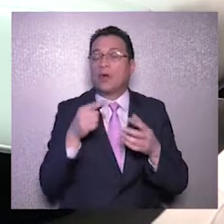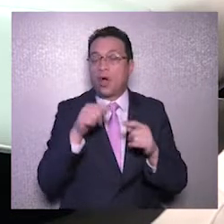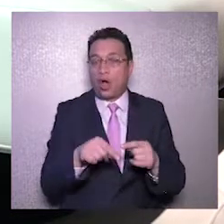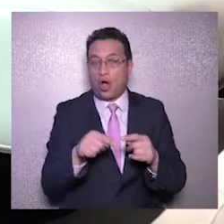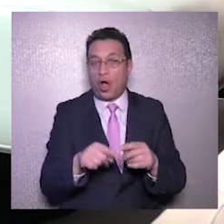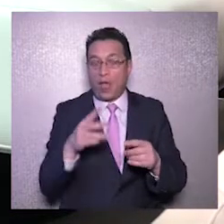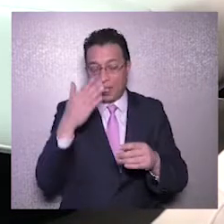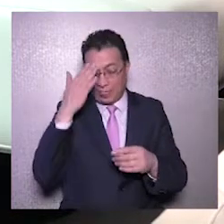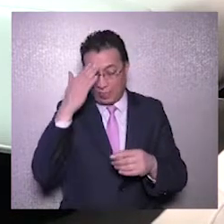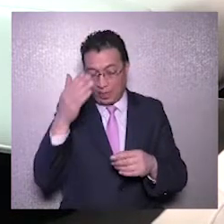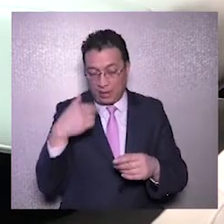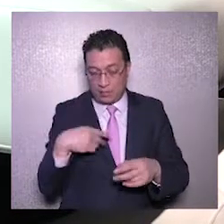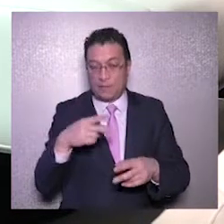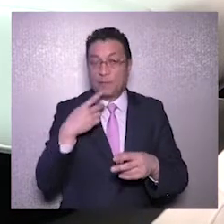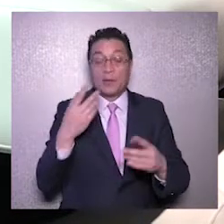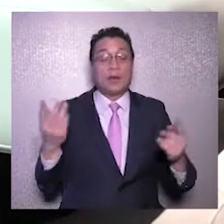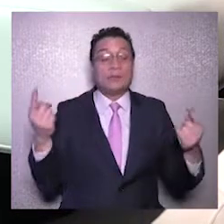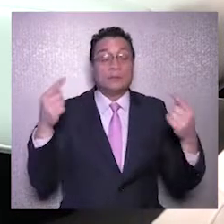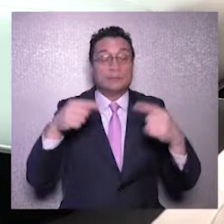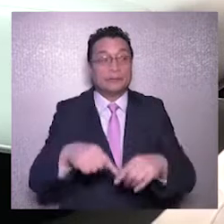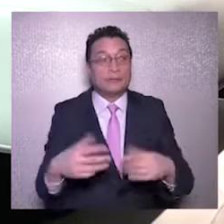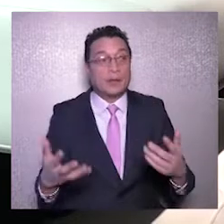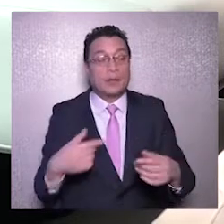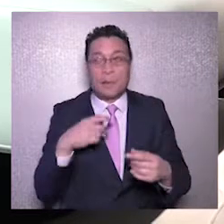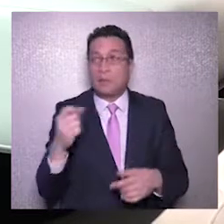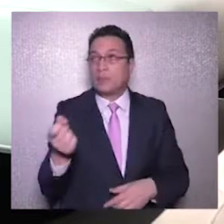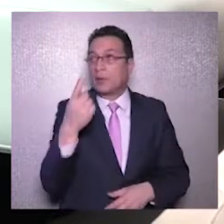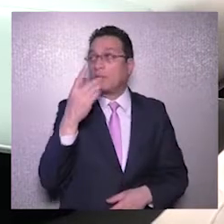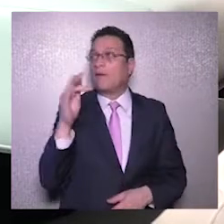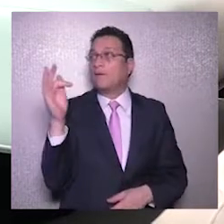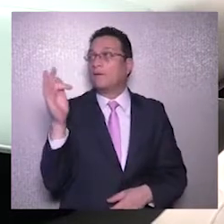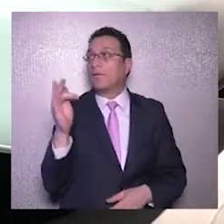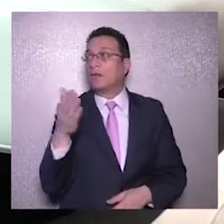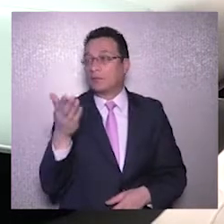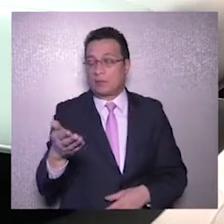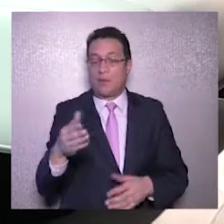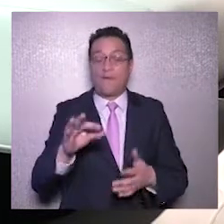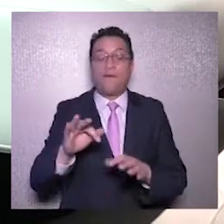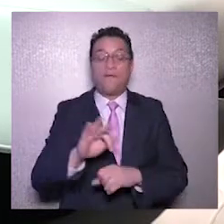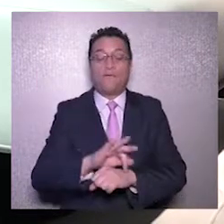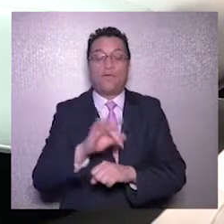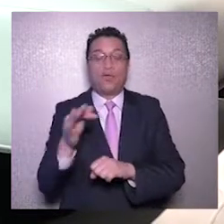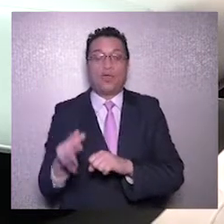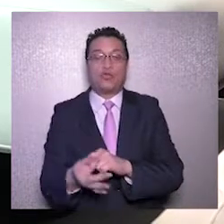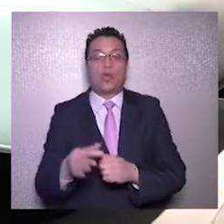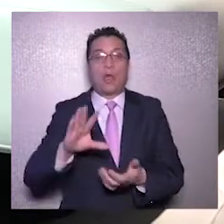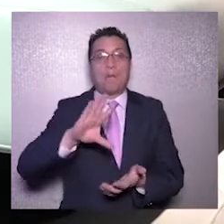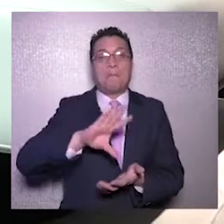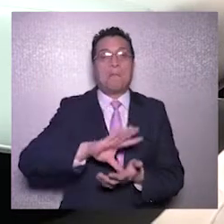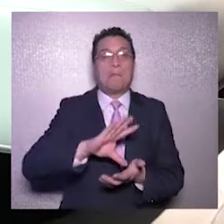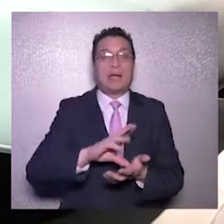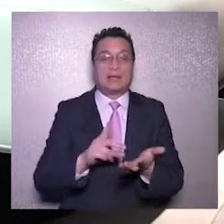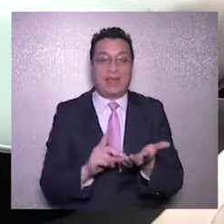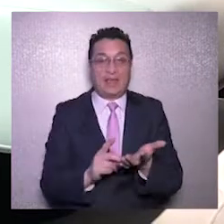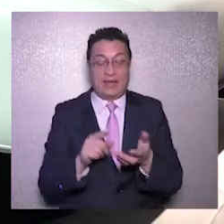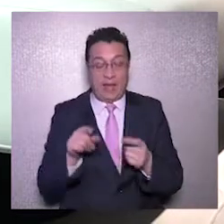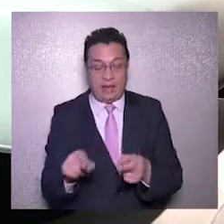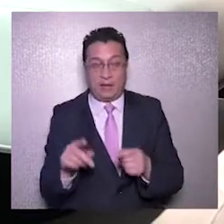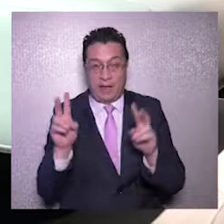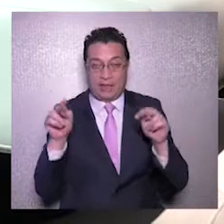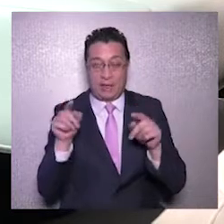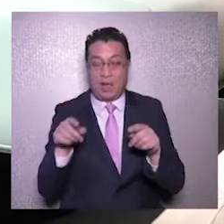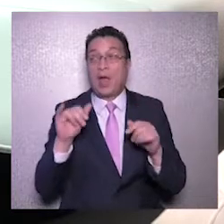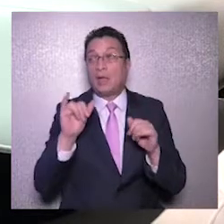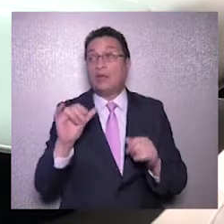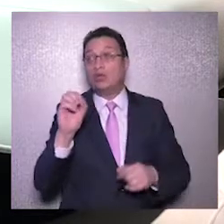nos convoca, primero quiero felicitar a Fundación País Digital de su preocupación por estas materias. Y segundo,